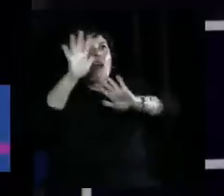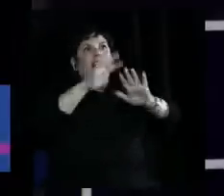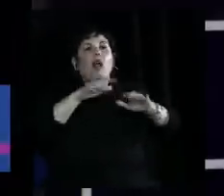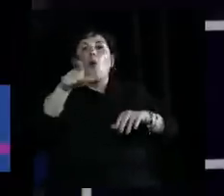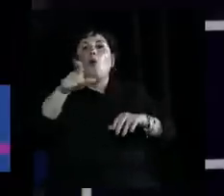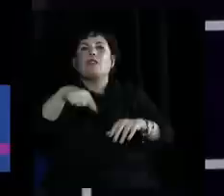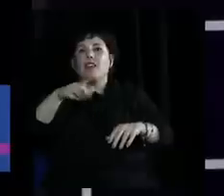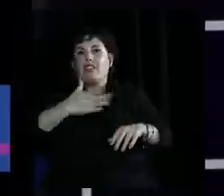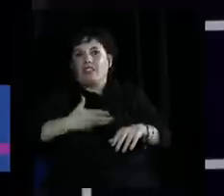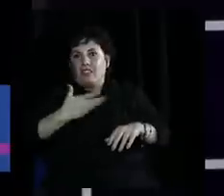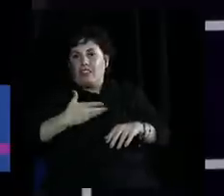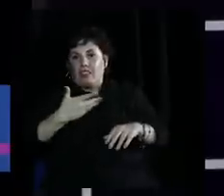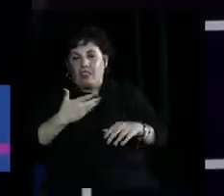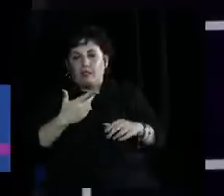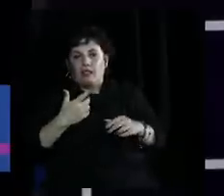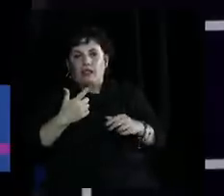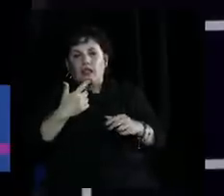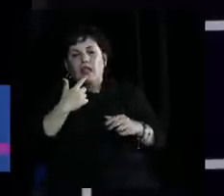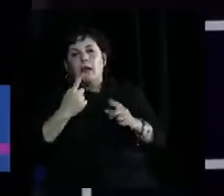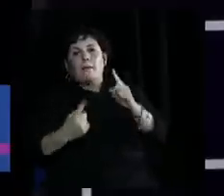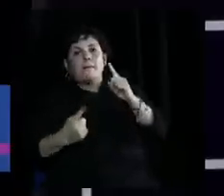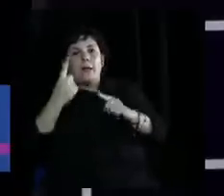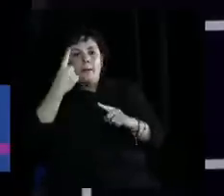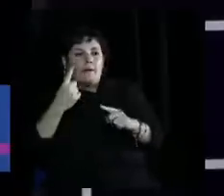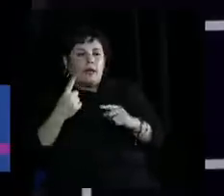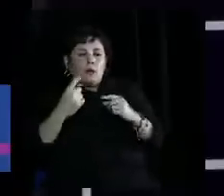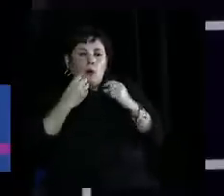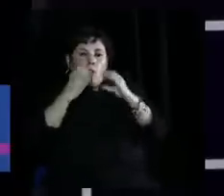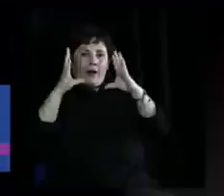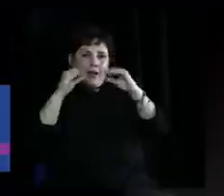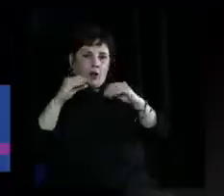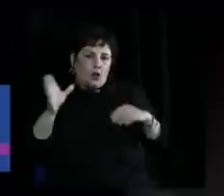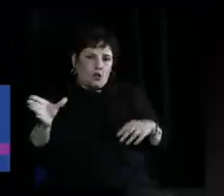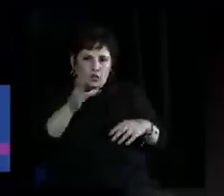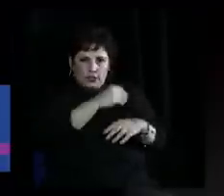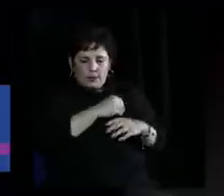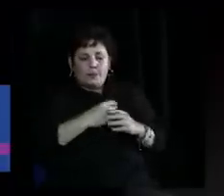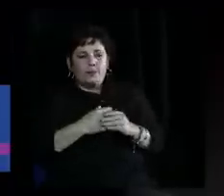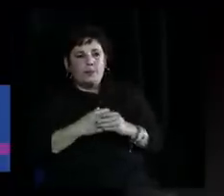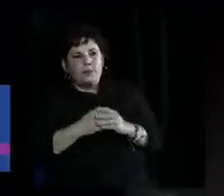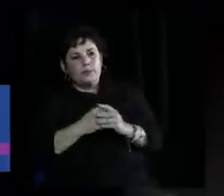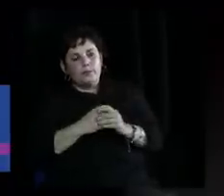están señalando. A ver, primero que nada, bueno, buenas noches para todas y todos.